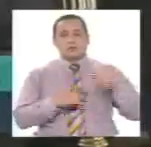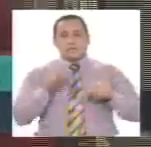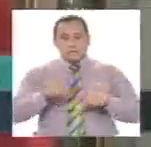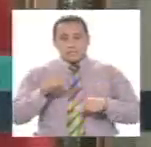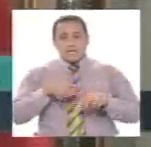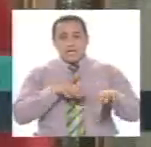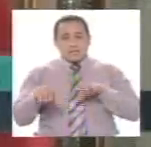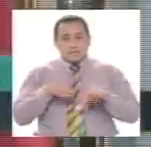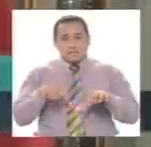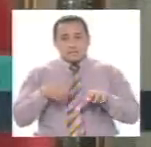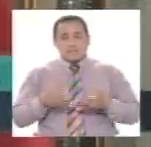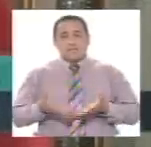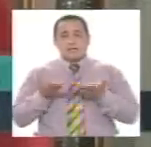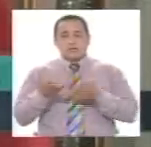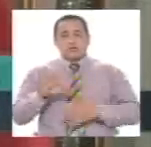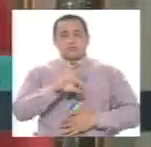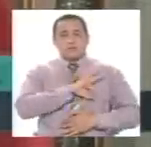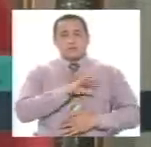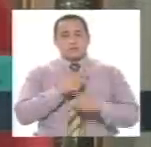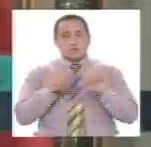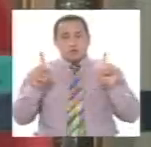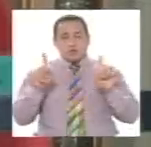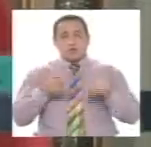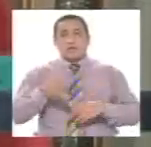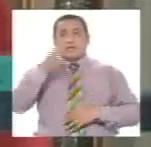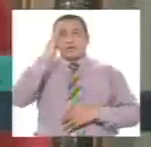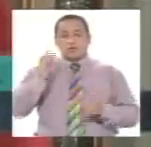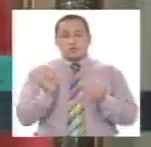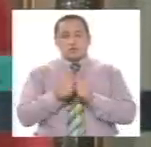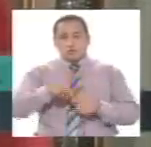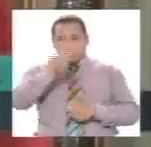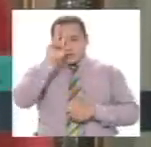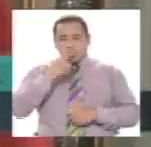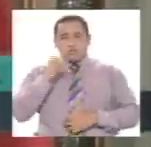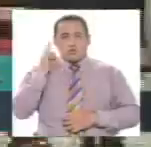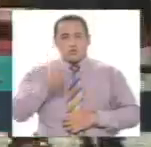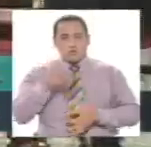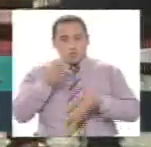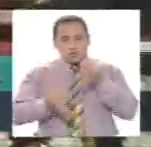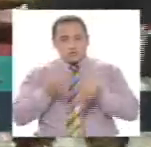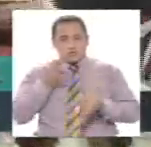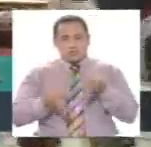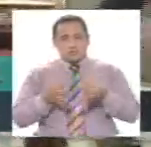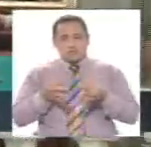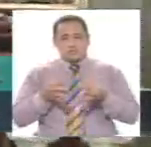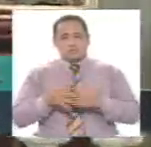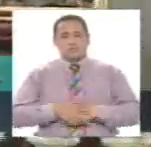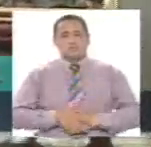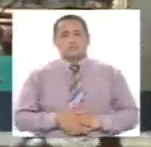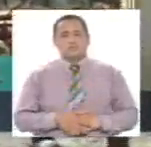lo hiciereis, que Dios os premie, si no, que Él y la patria os lo demanden.